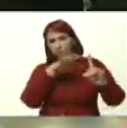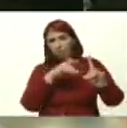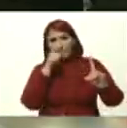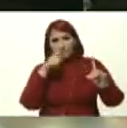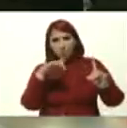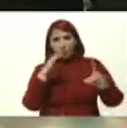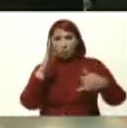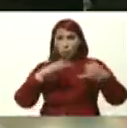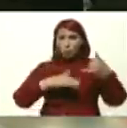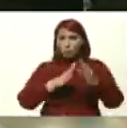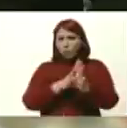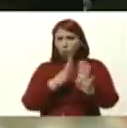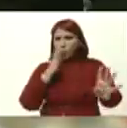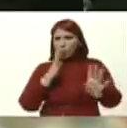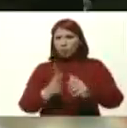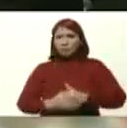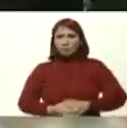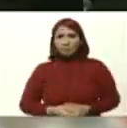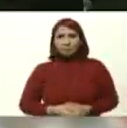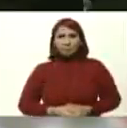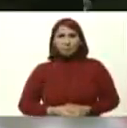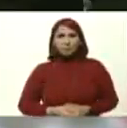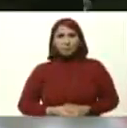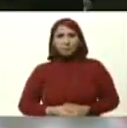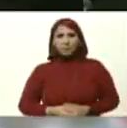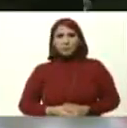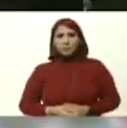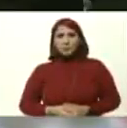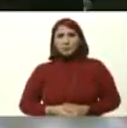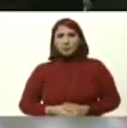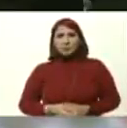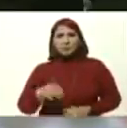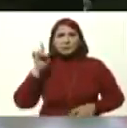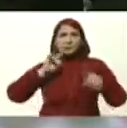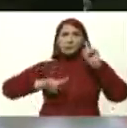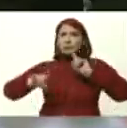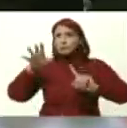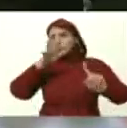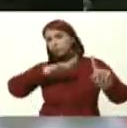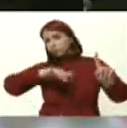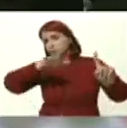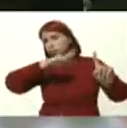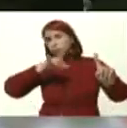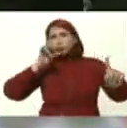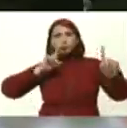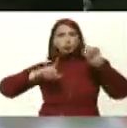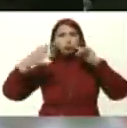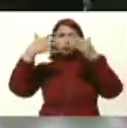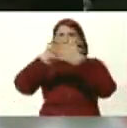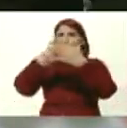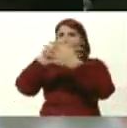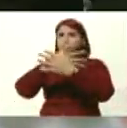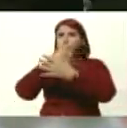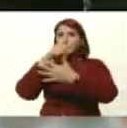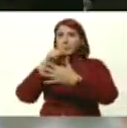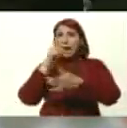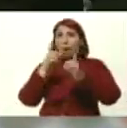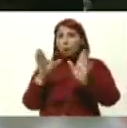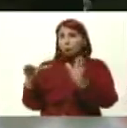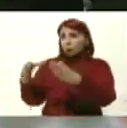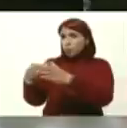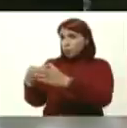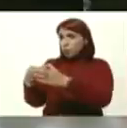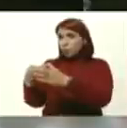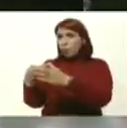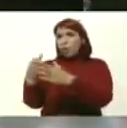la última cola, levantaron una ola de mentiras, una ola de confusión, y bueno, un sector se prestó